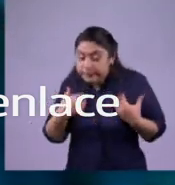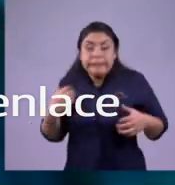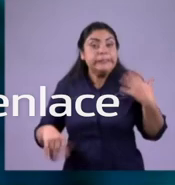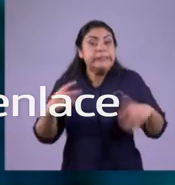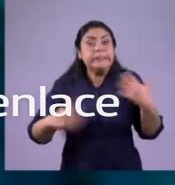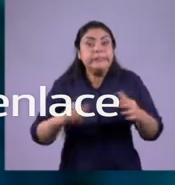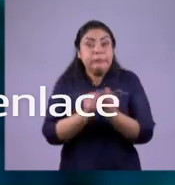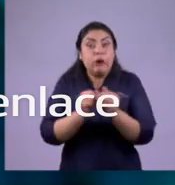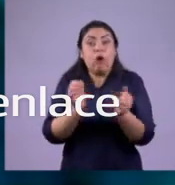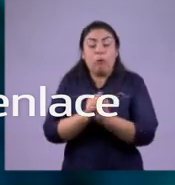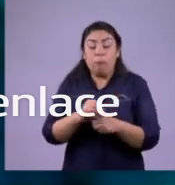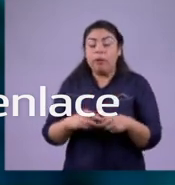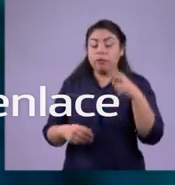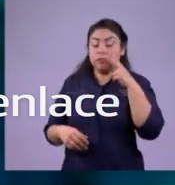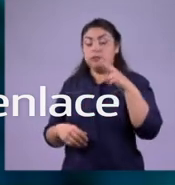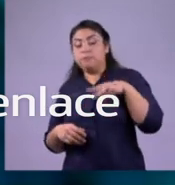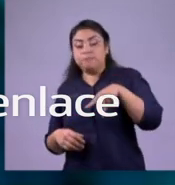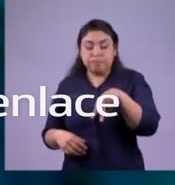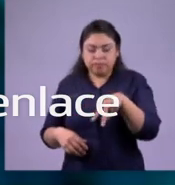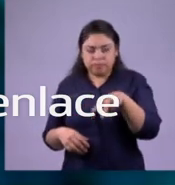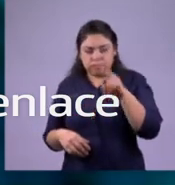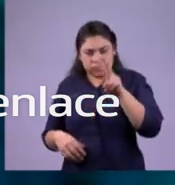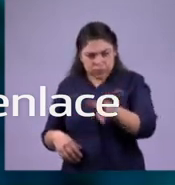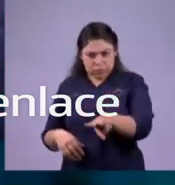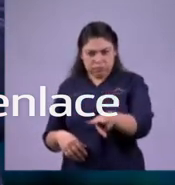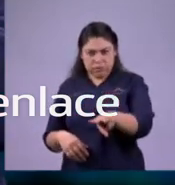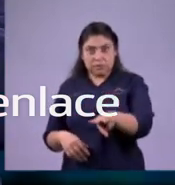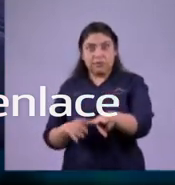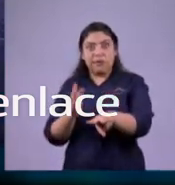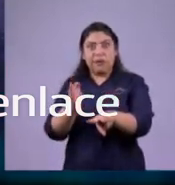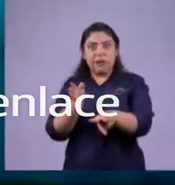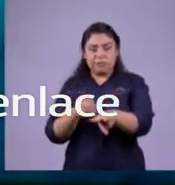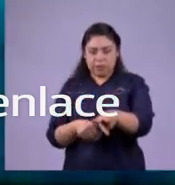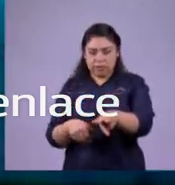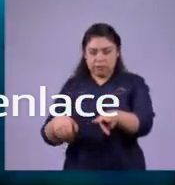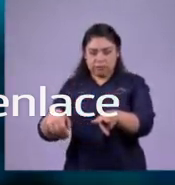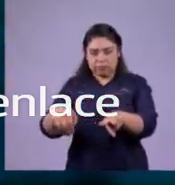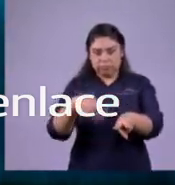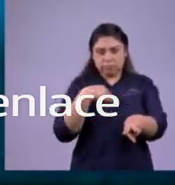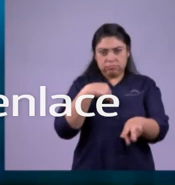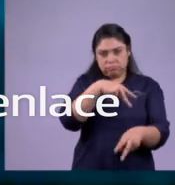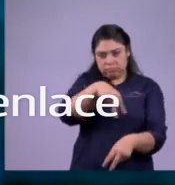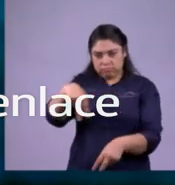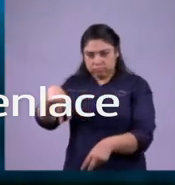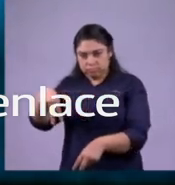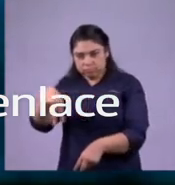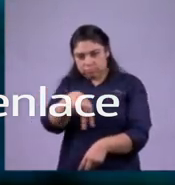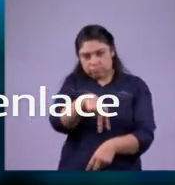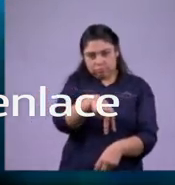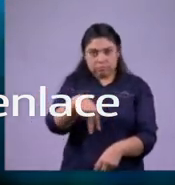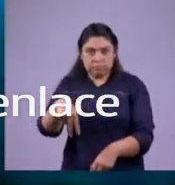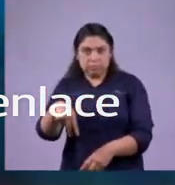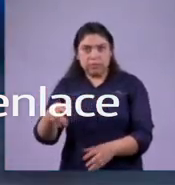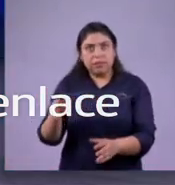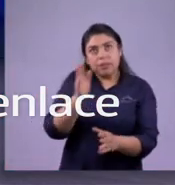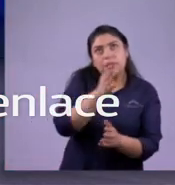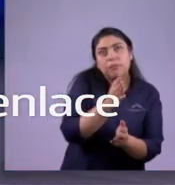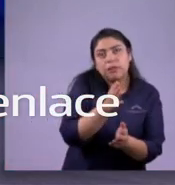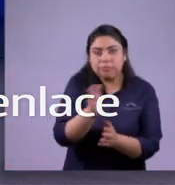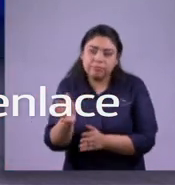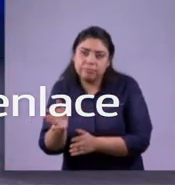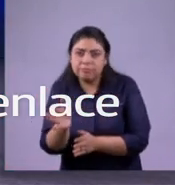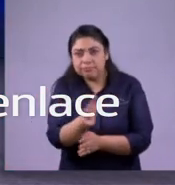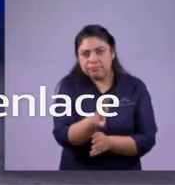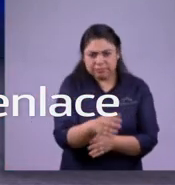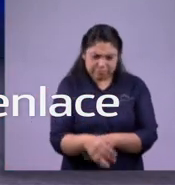y bobby está parado frente a mi casa yo me decía para acá el perro se hacía para allá como que el perro no me quería dejar salir y ya pero me